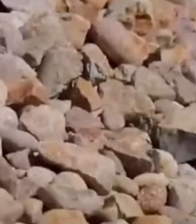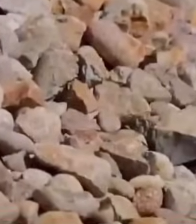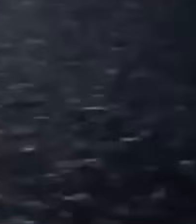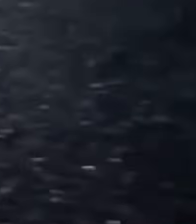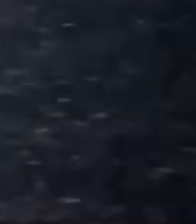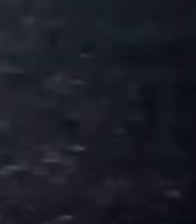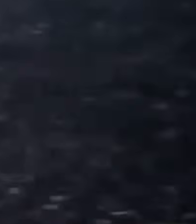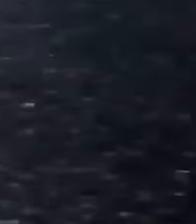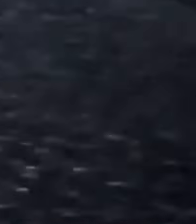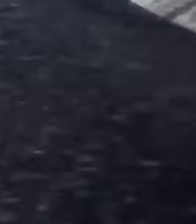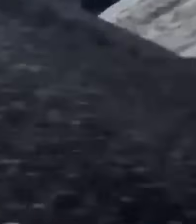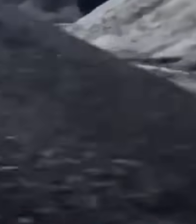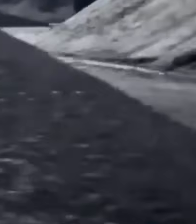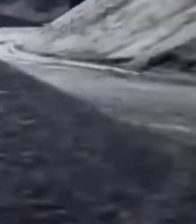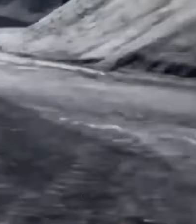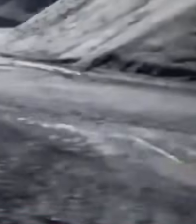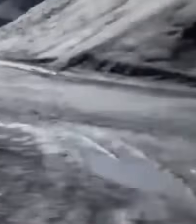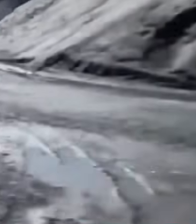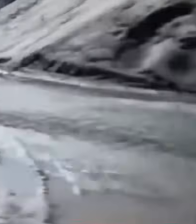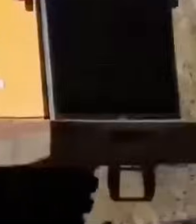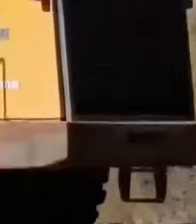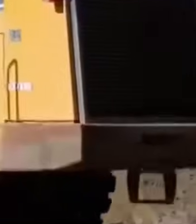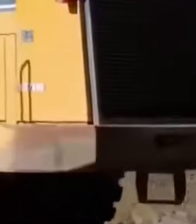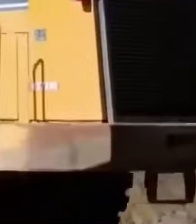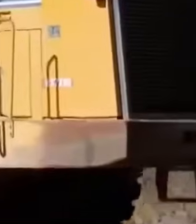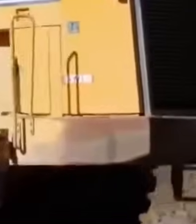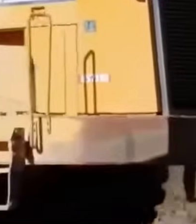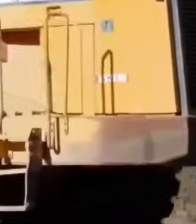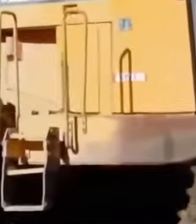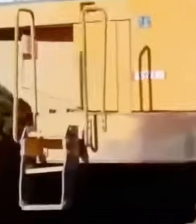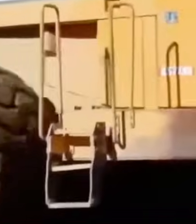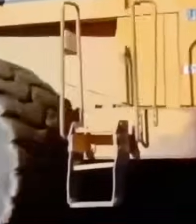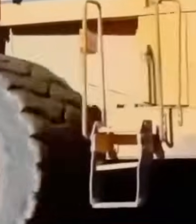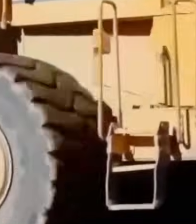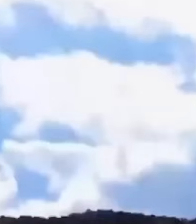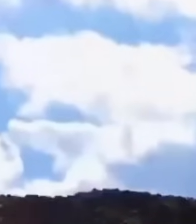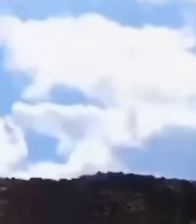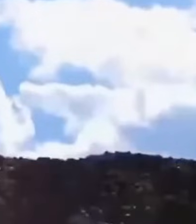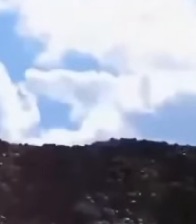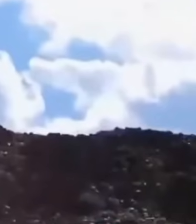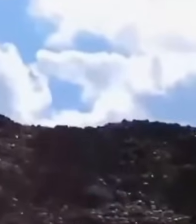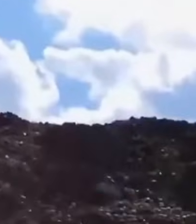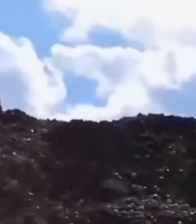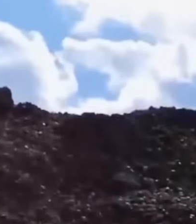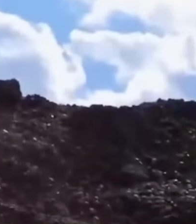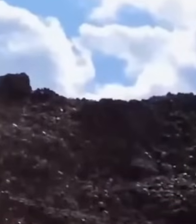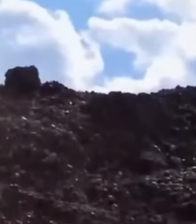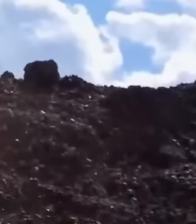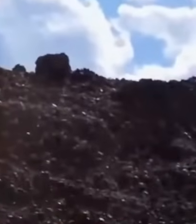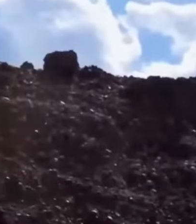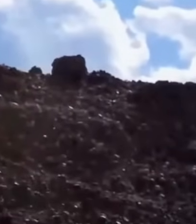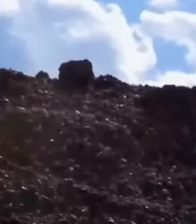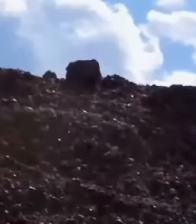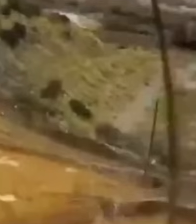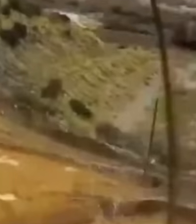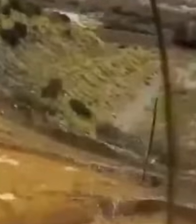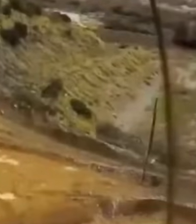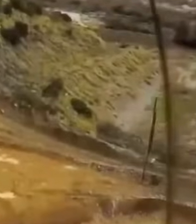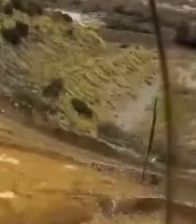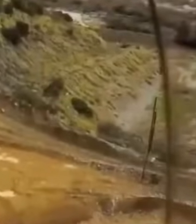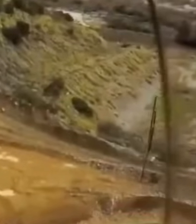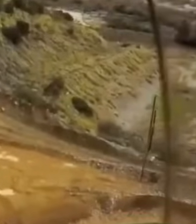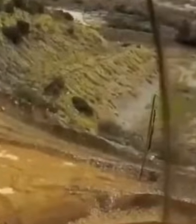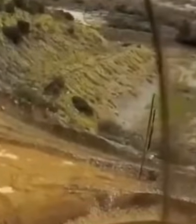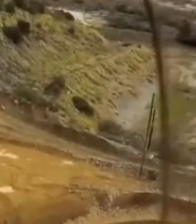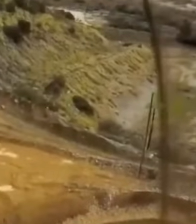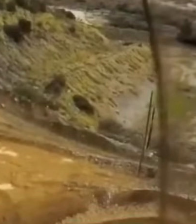construcción en Estados Unidos, principalmente de piedra triturada, arena y grava. Para evadir el artículo 27 sobre el